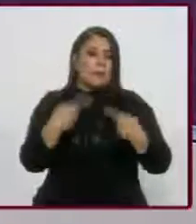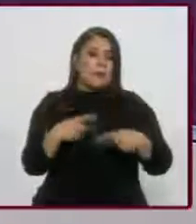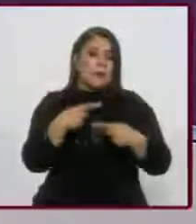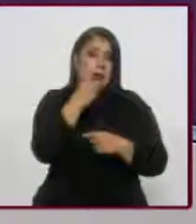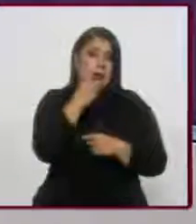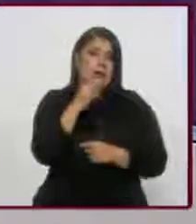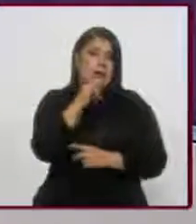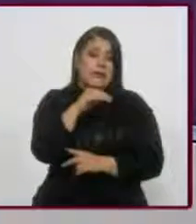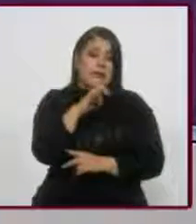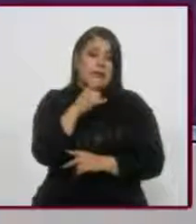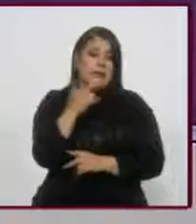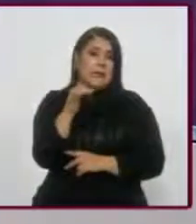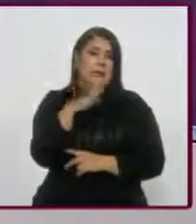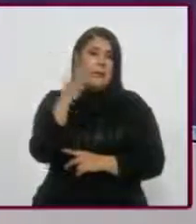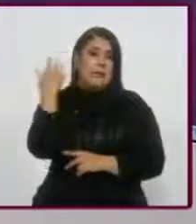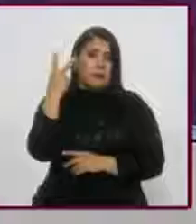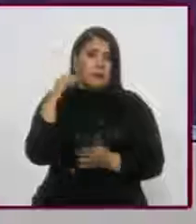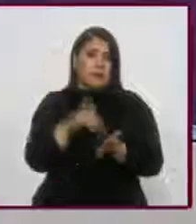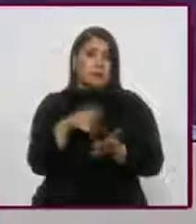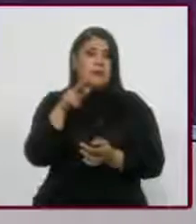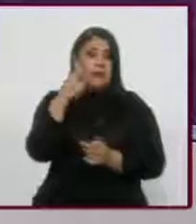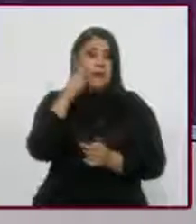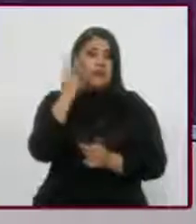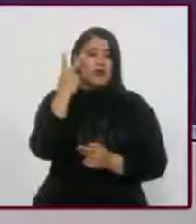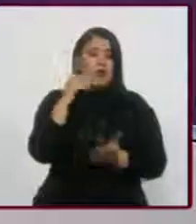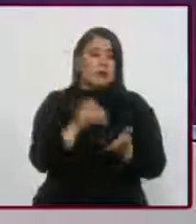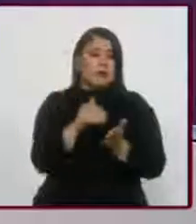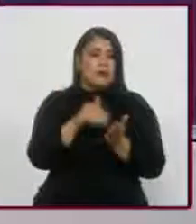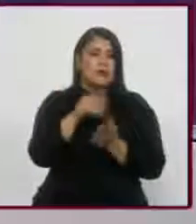Según datos de INEGI de 2018, son